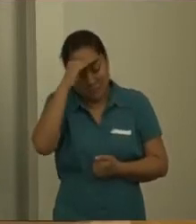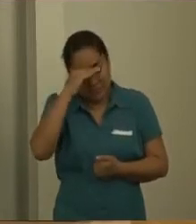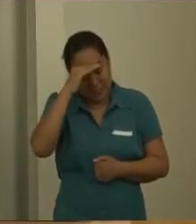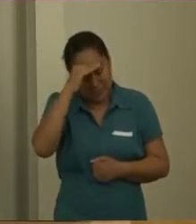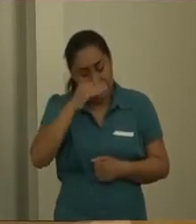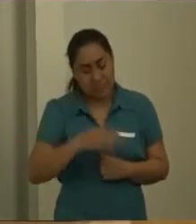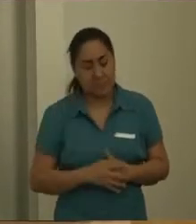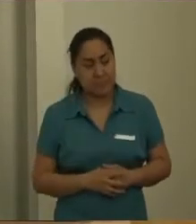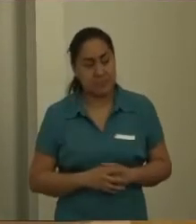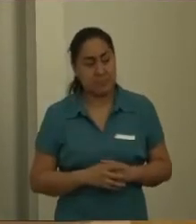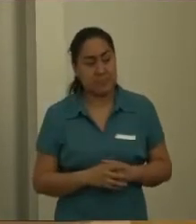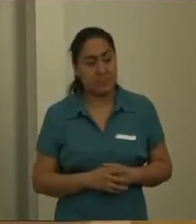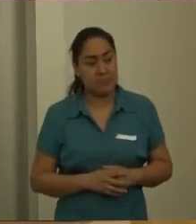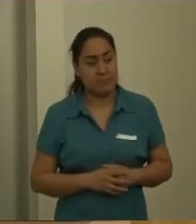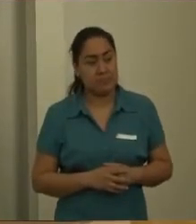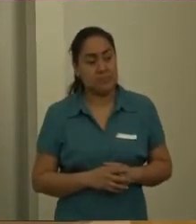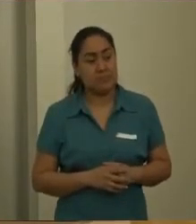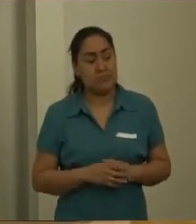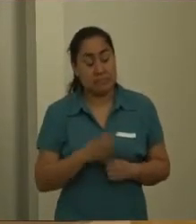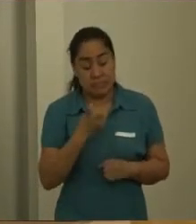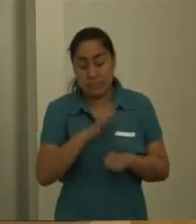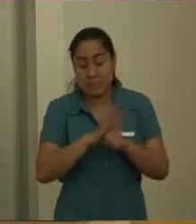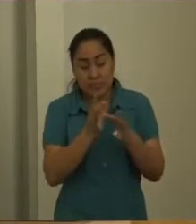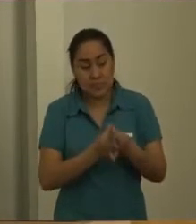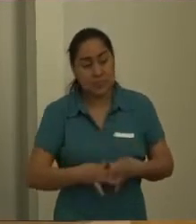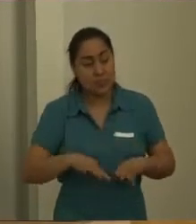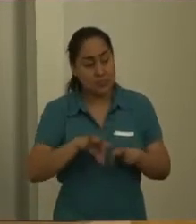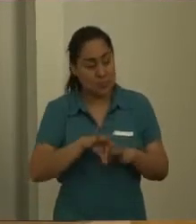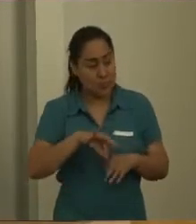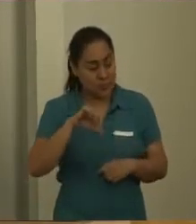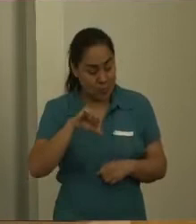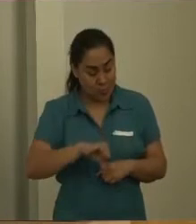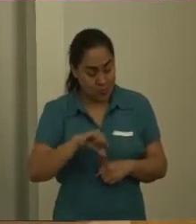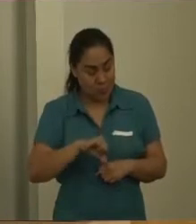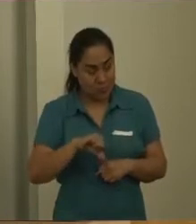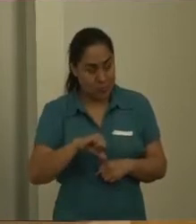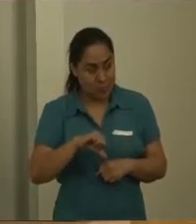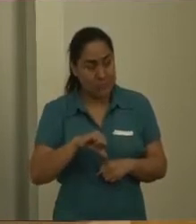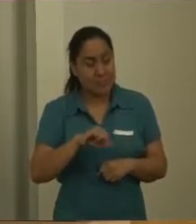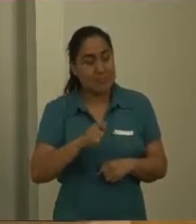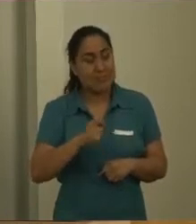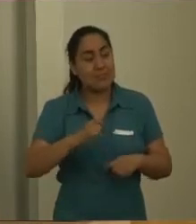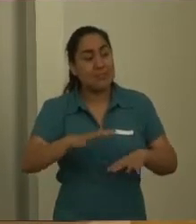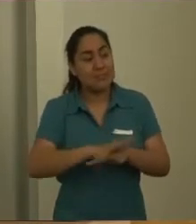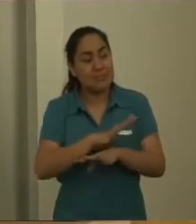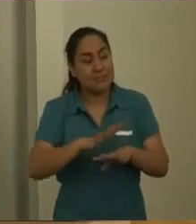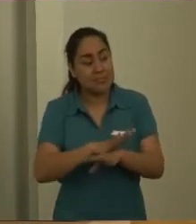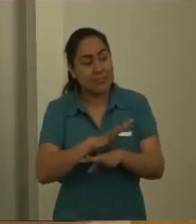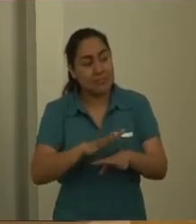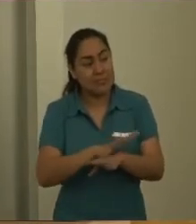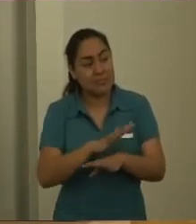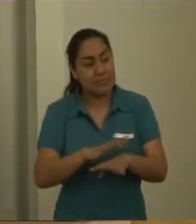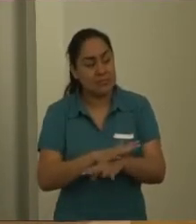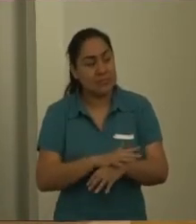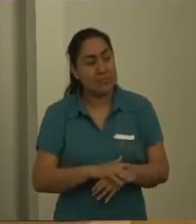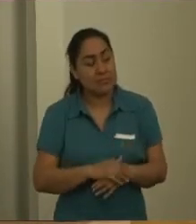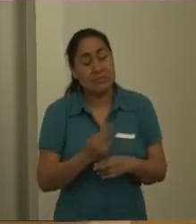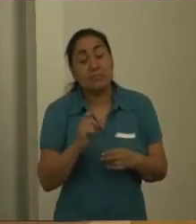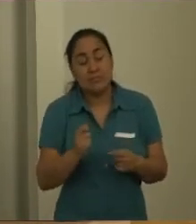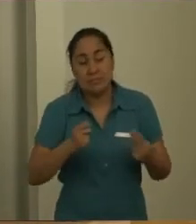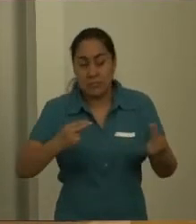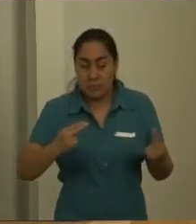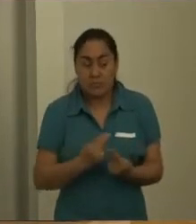en su conjunto y sobre todo hoy en un momento de transición política entonces la necesidad